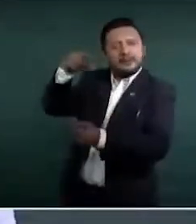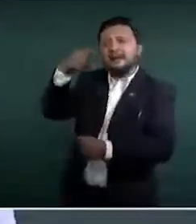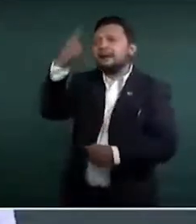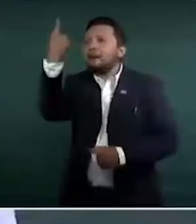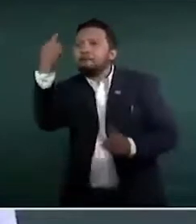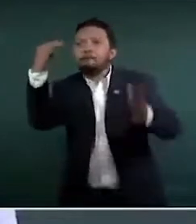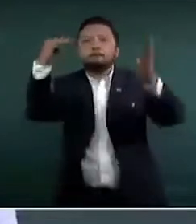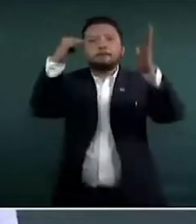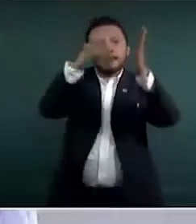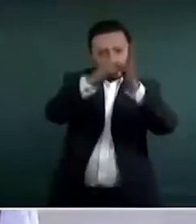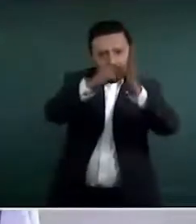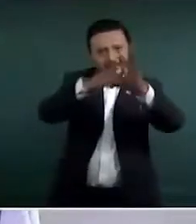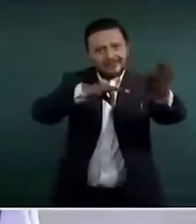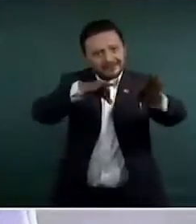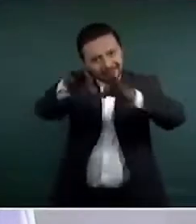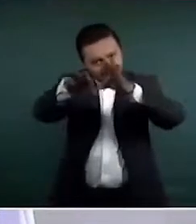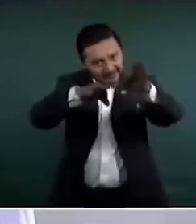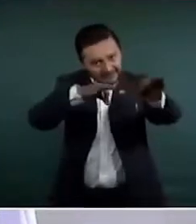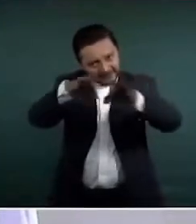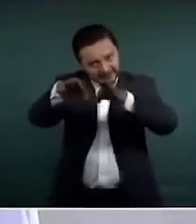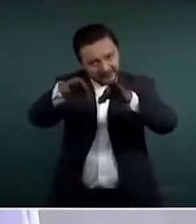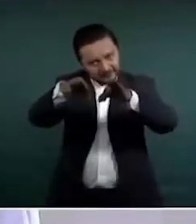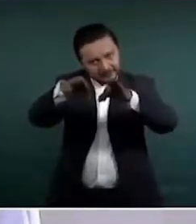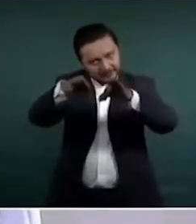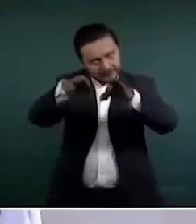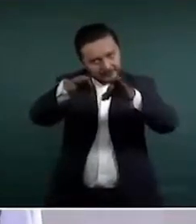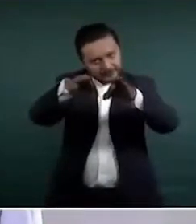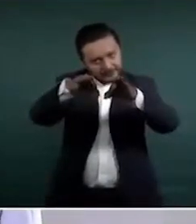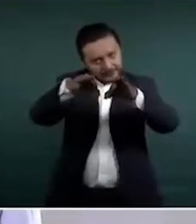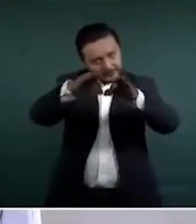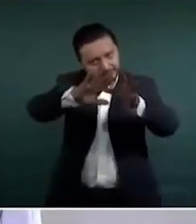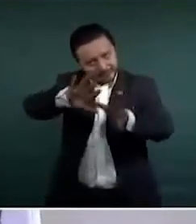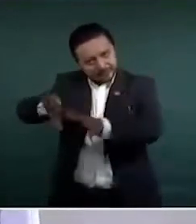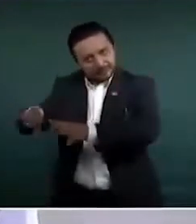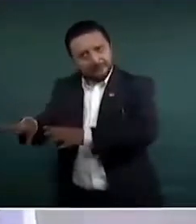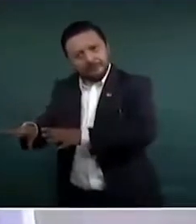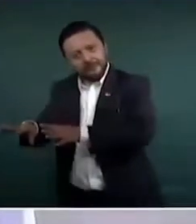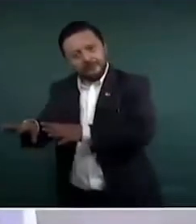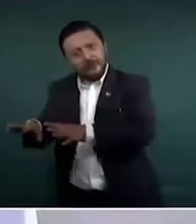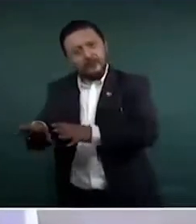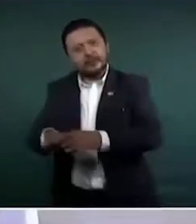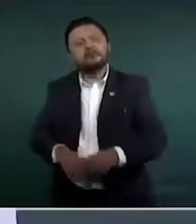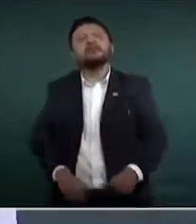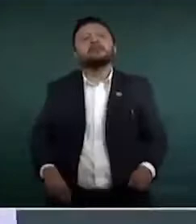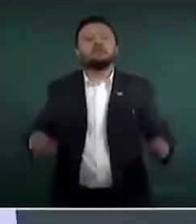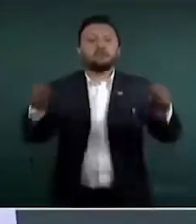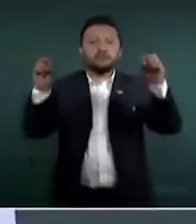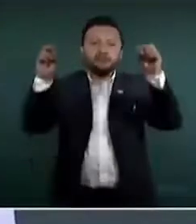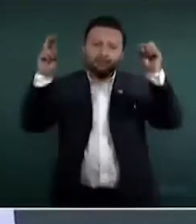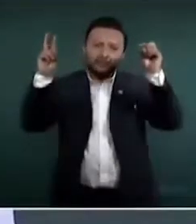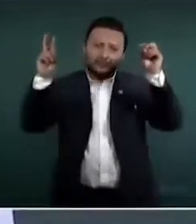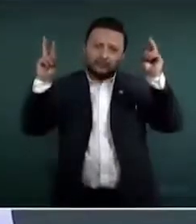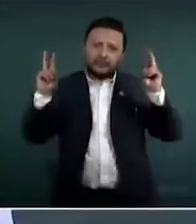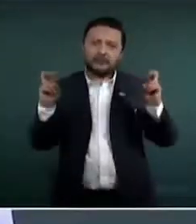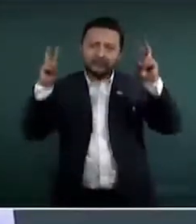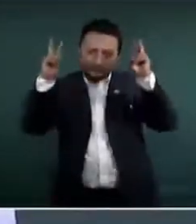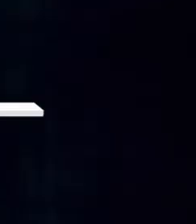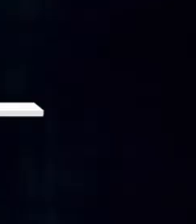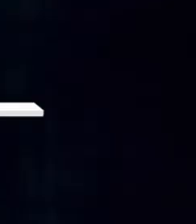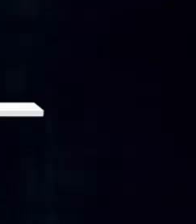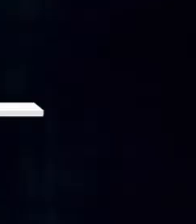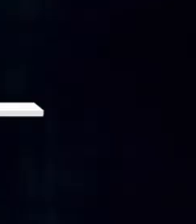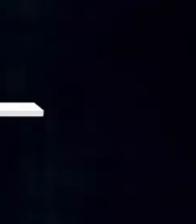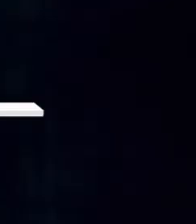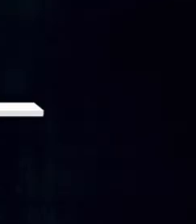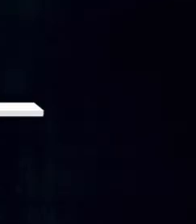empleos perdidos por la pandemia.